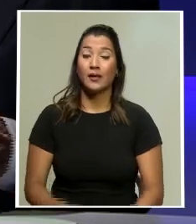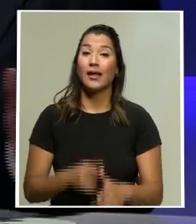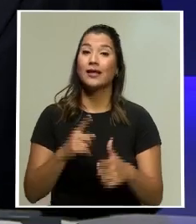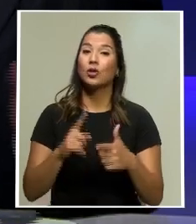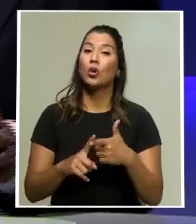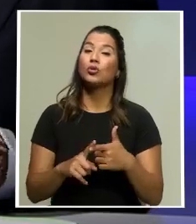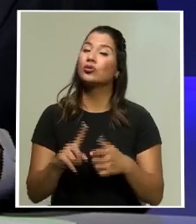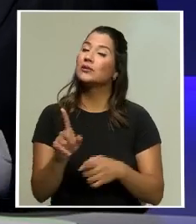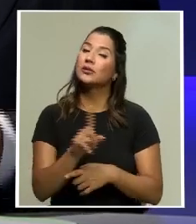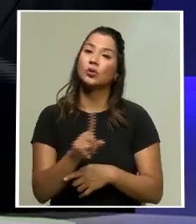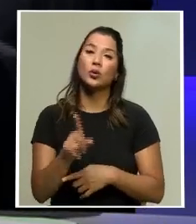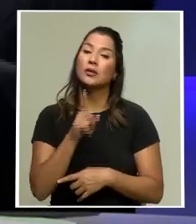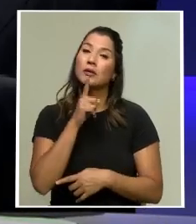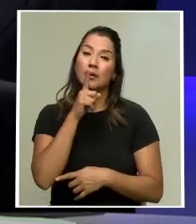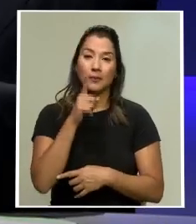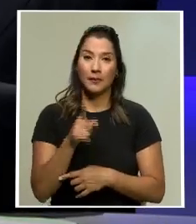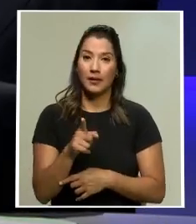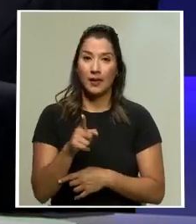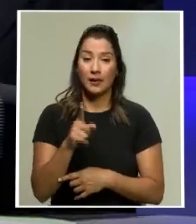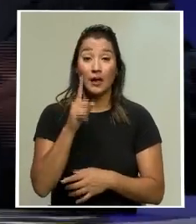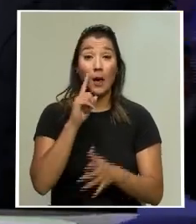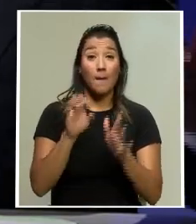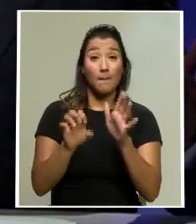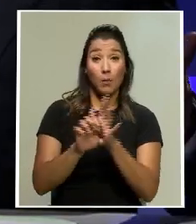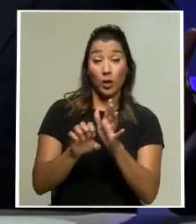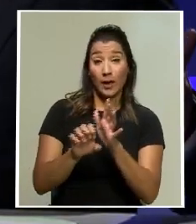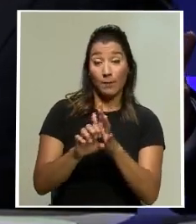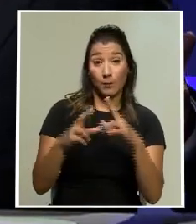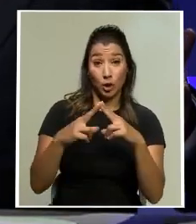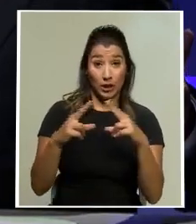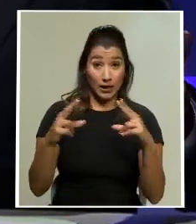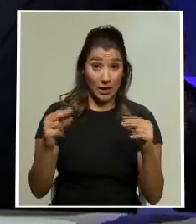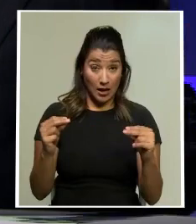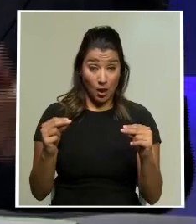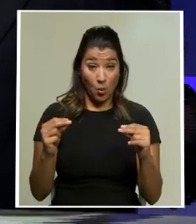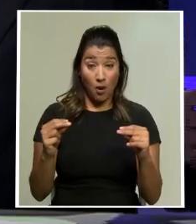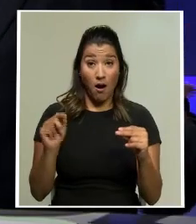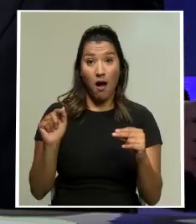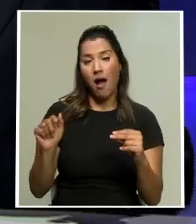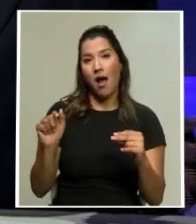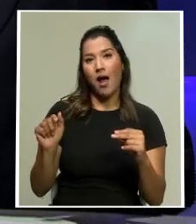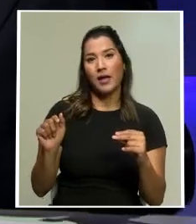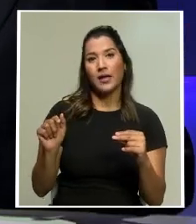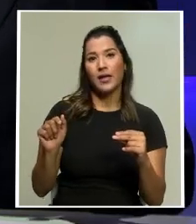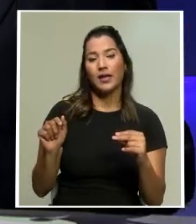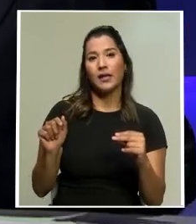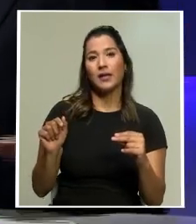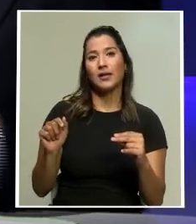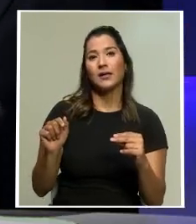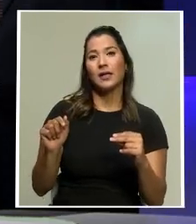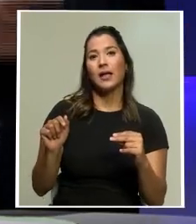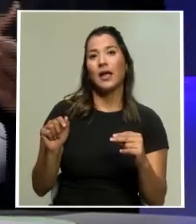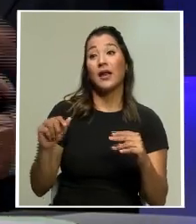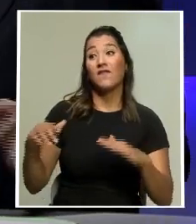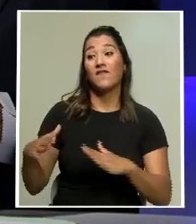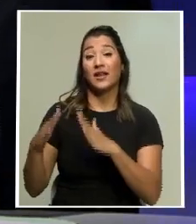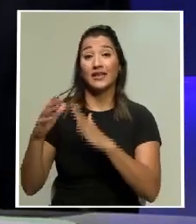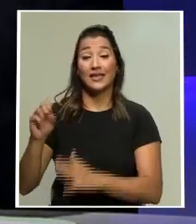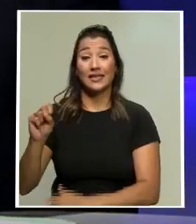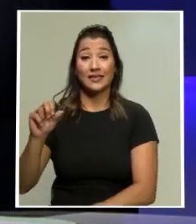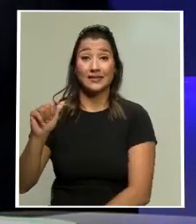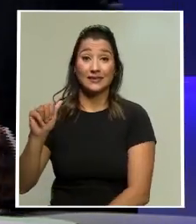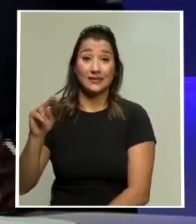Entonces, no es cierto que, por ejemplo, en el caso de Nicaragua, el Frente Sandinista sí tomó el poder y el poder